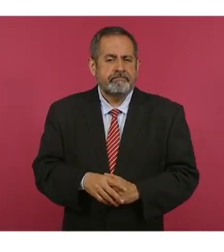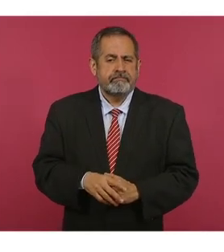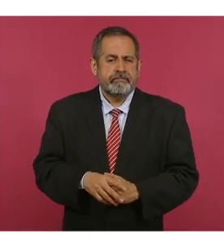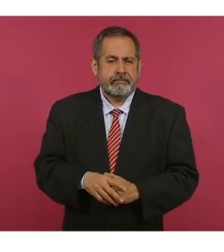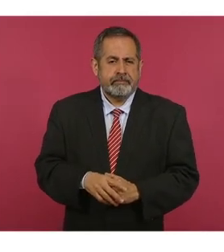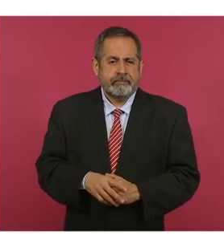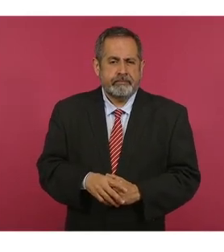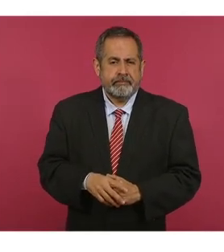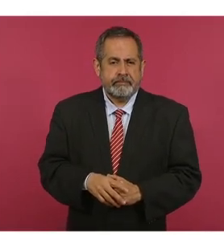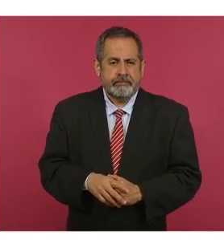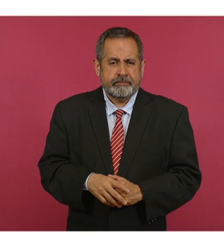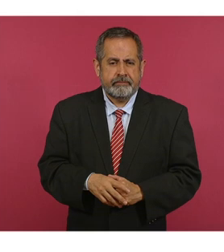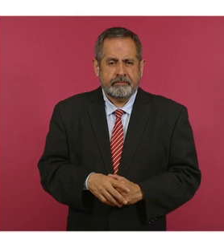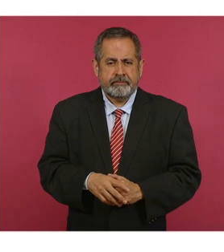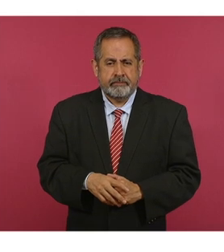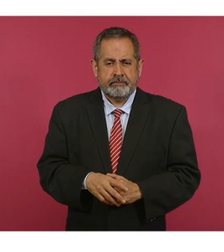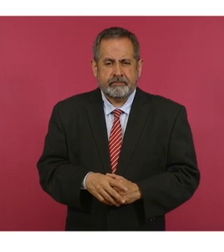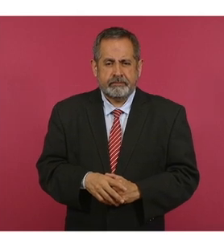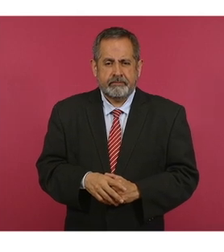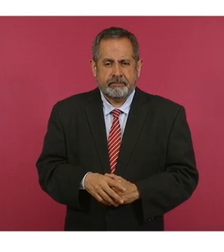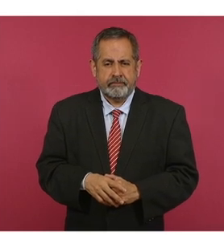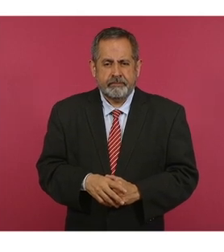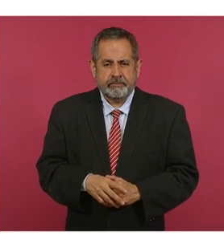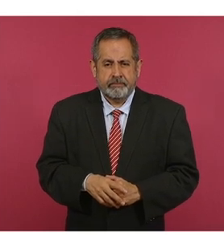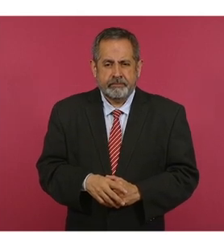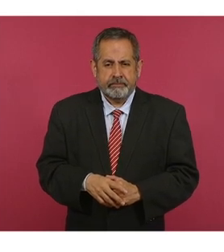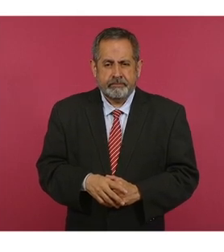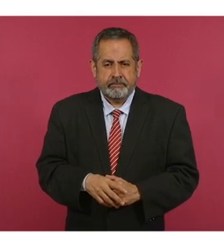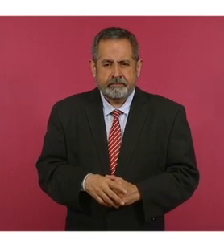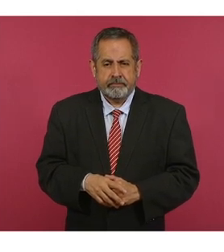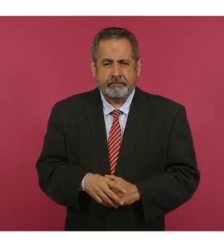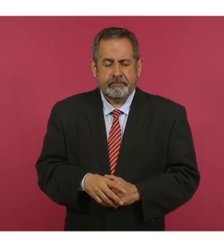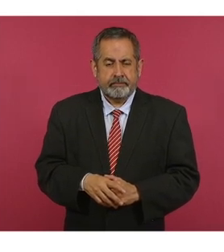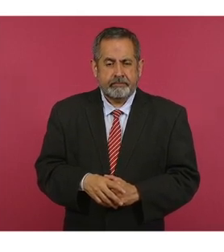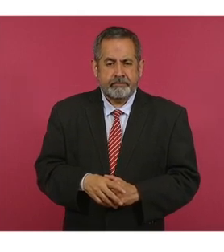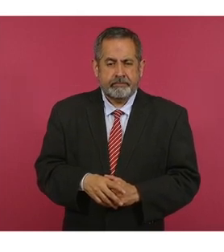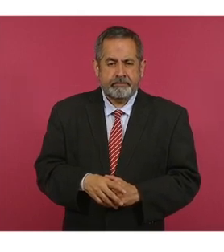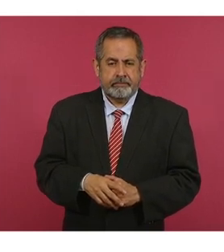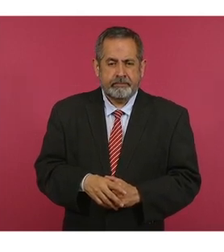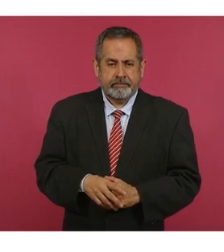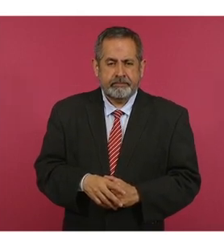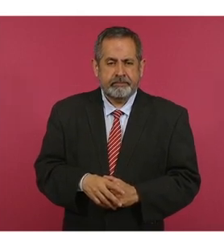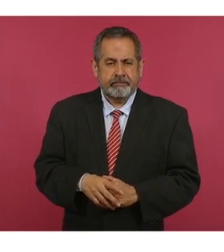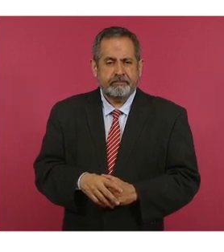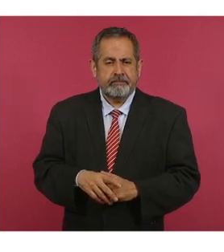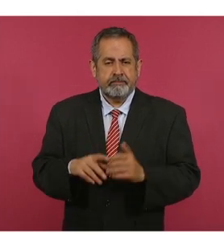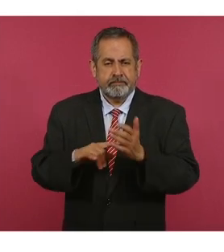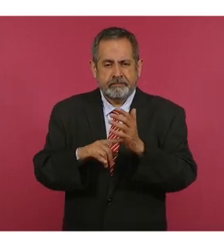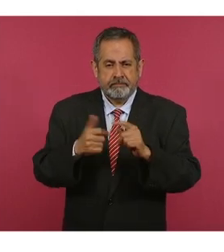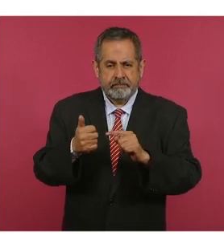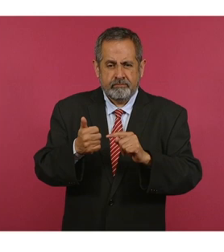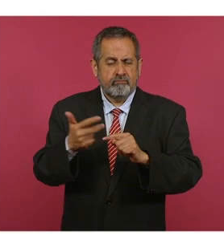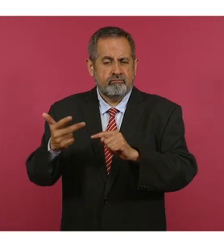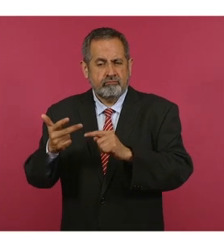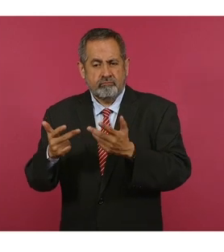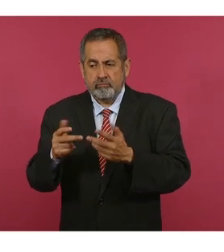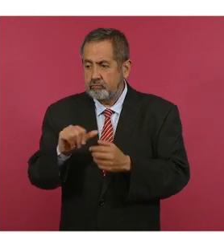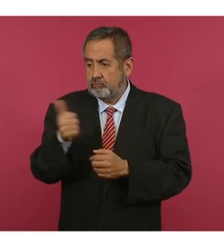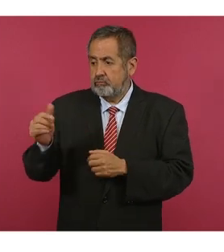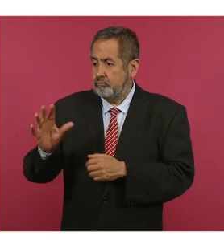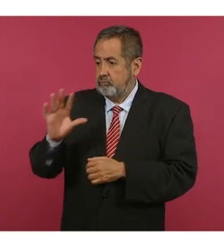Sí, aquí está. Esta es de las 8. No teníamos